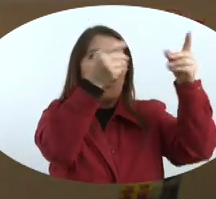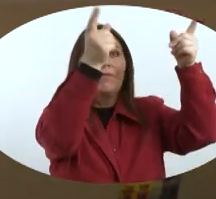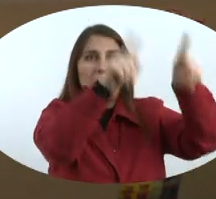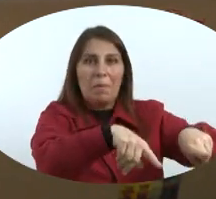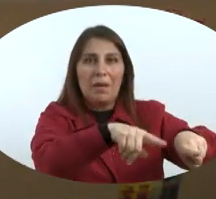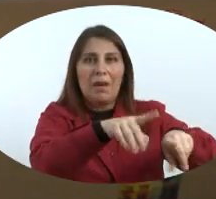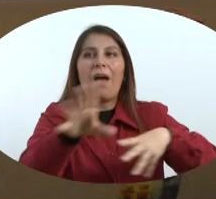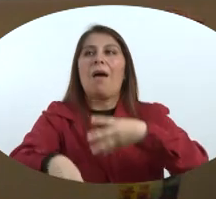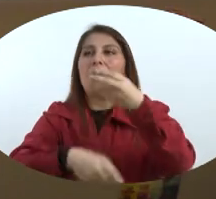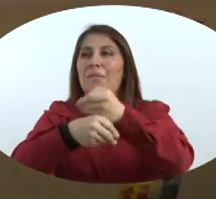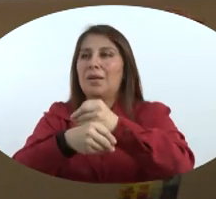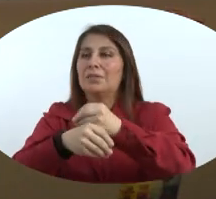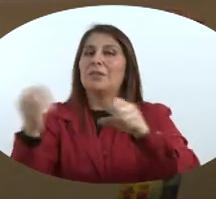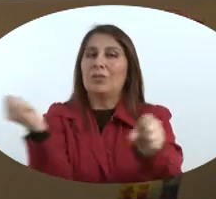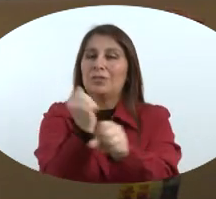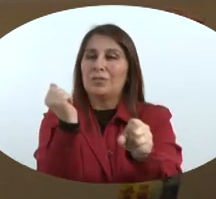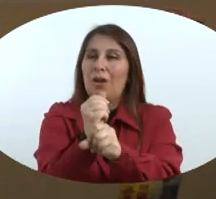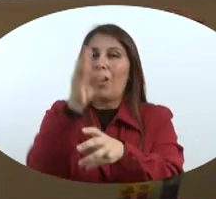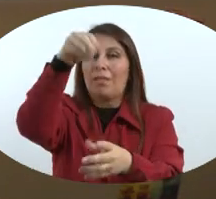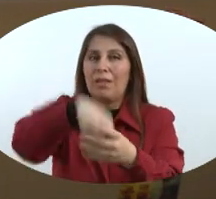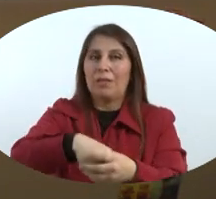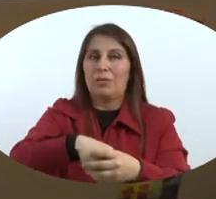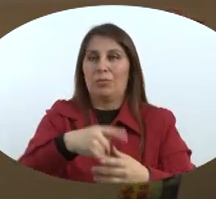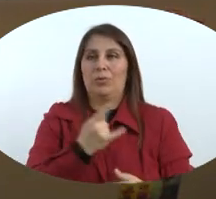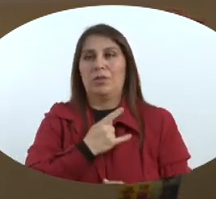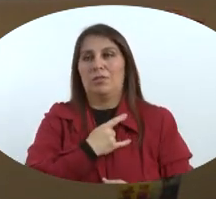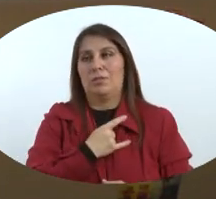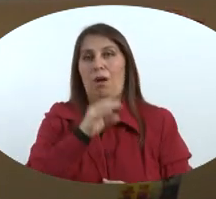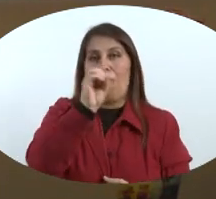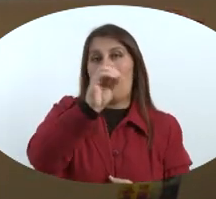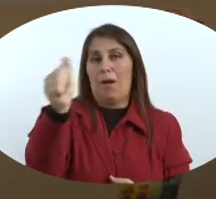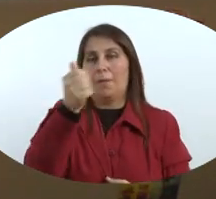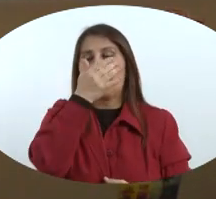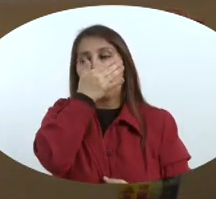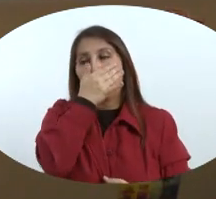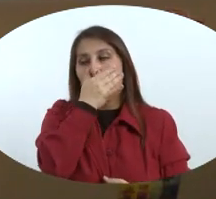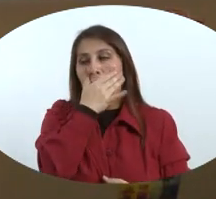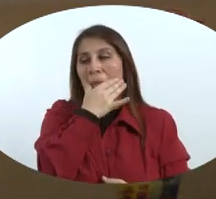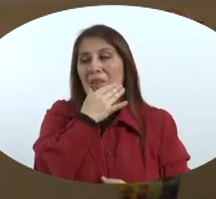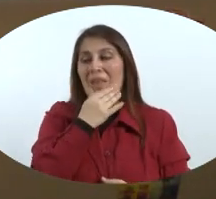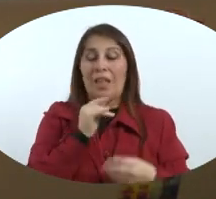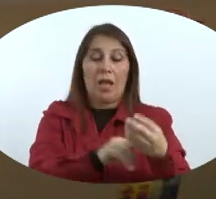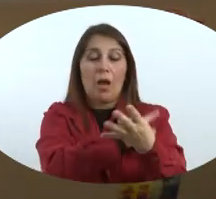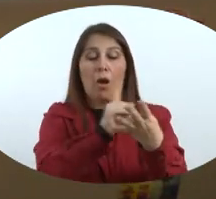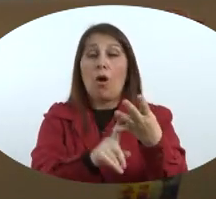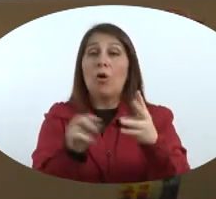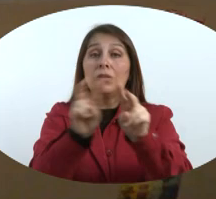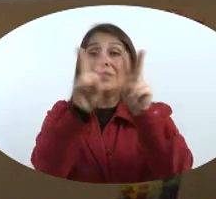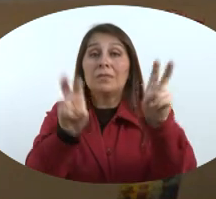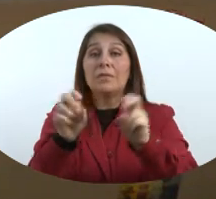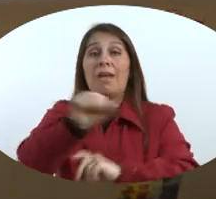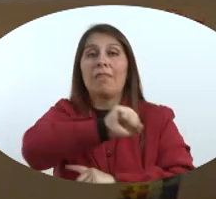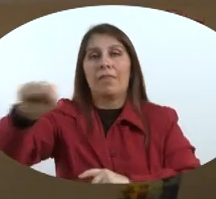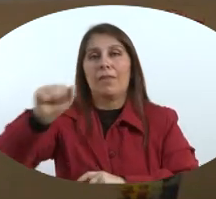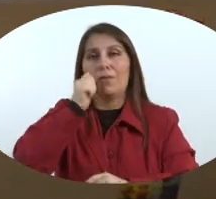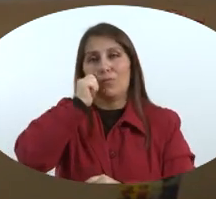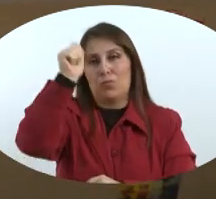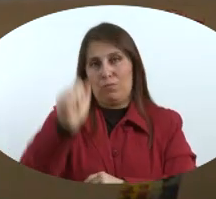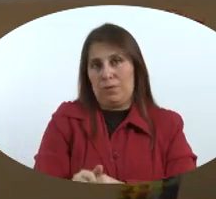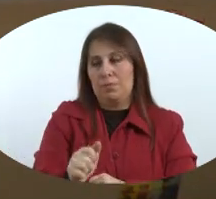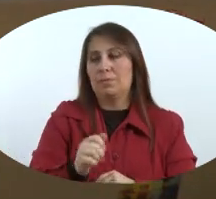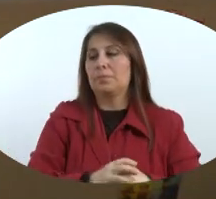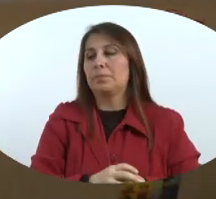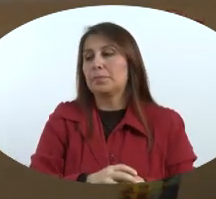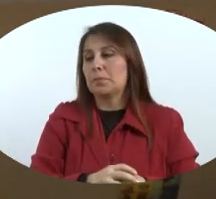formación además de los trabajadores y las trabajadoras de la universidad bueno el tema de derechos humanos es otro de nuestros